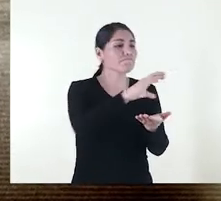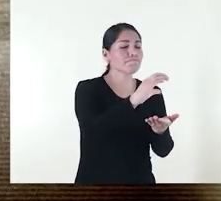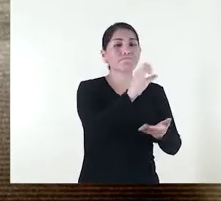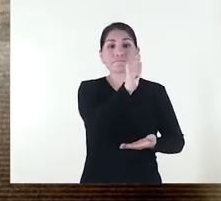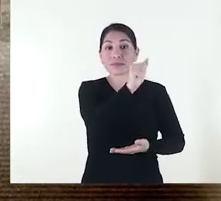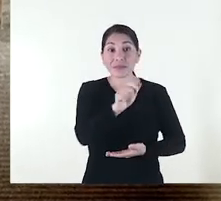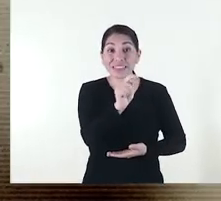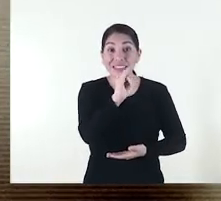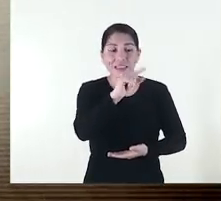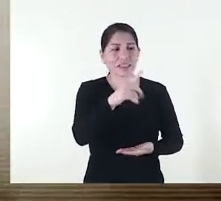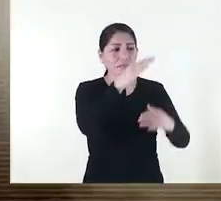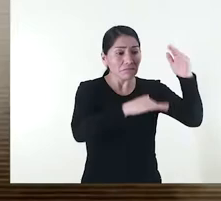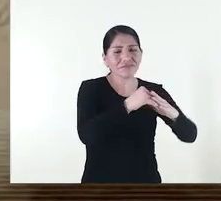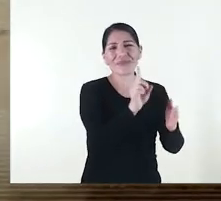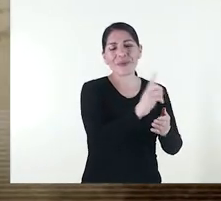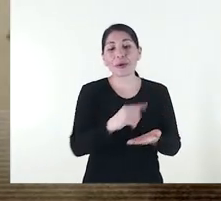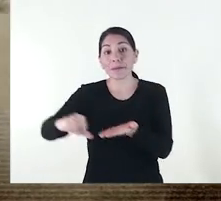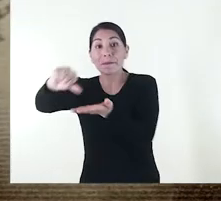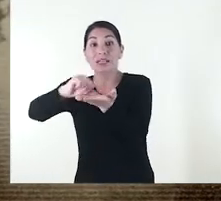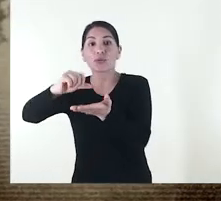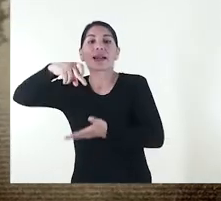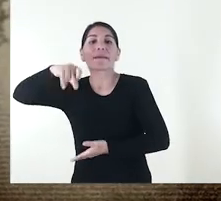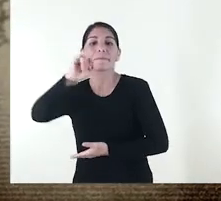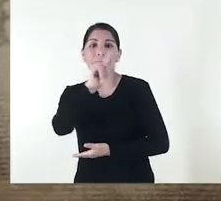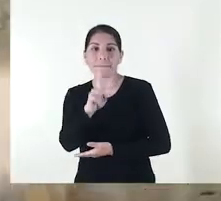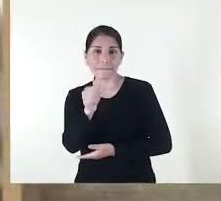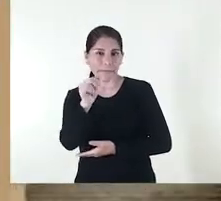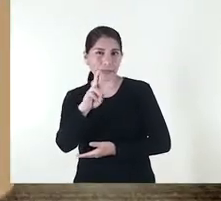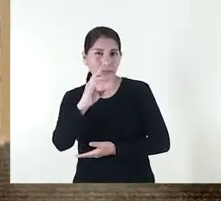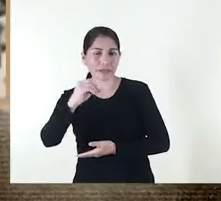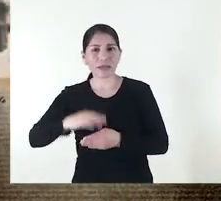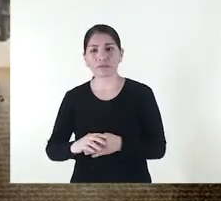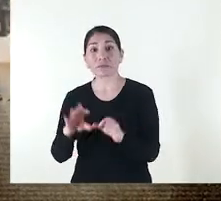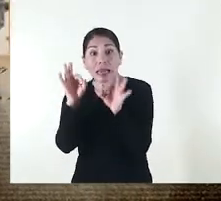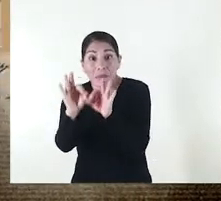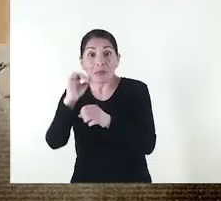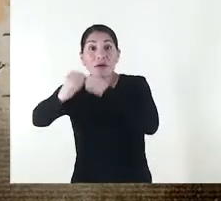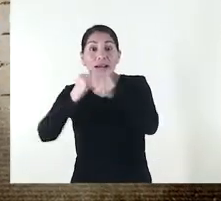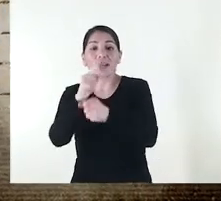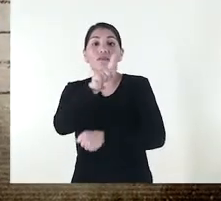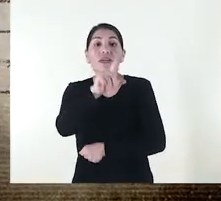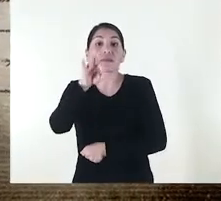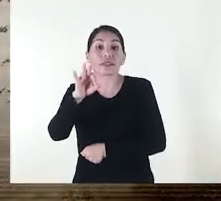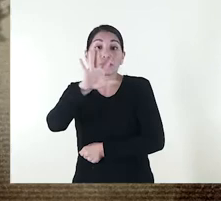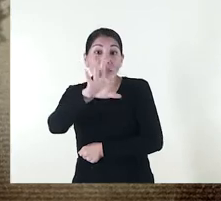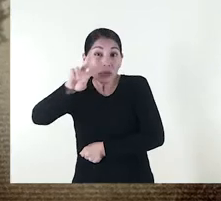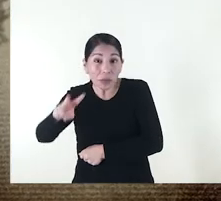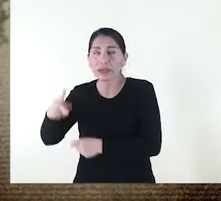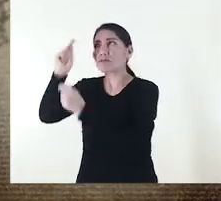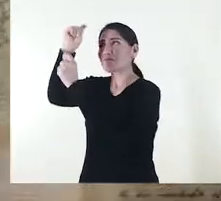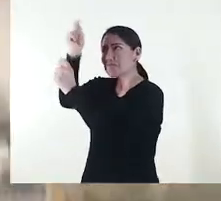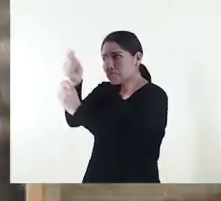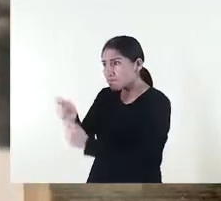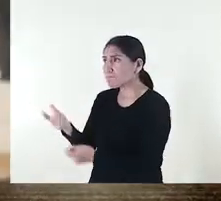no se llegó a realizar, y la Plazuela Pizarro. Allí mismo fue a parar en 1952 la estatua ecuestre de Pizarro